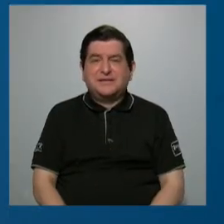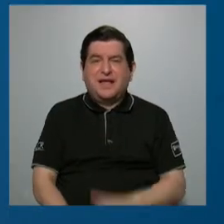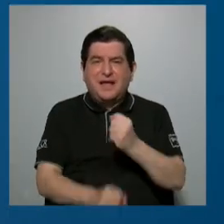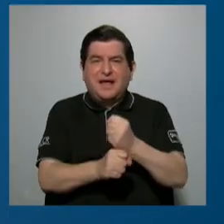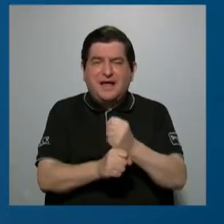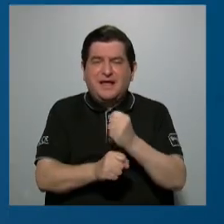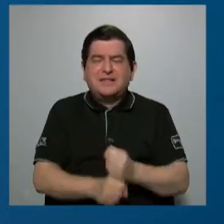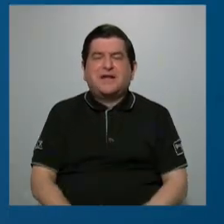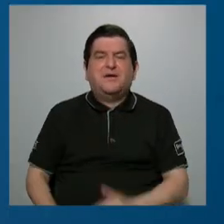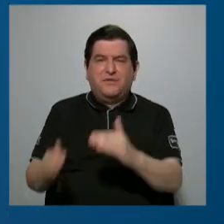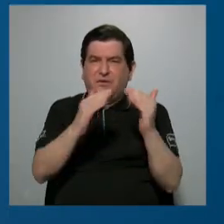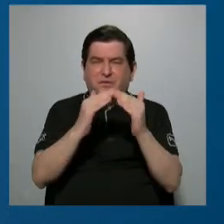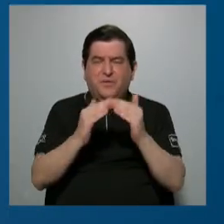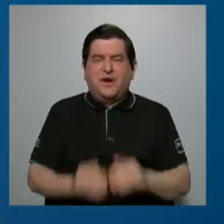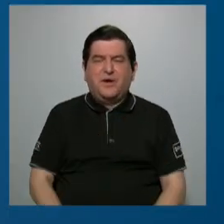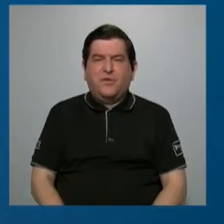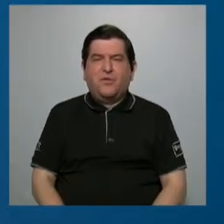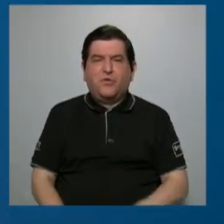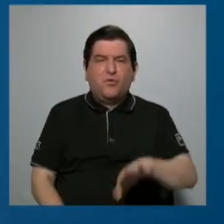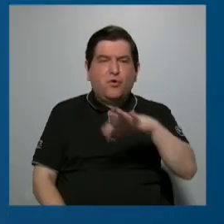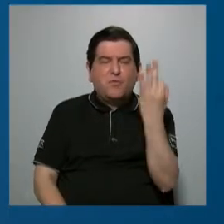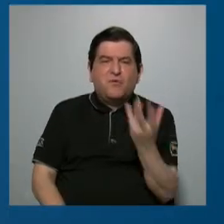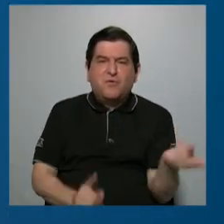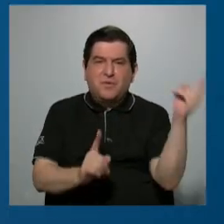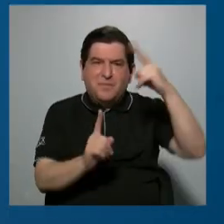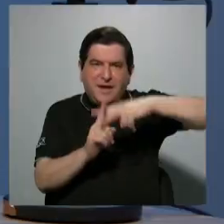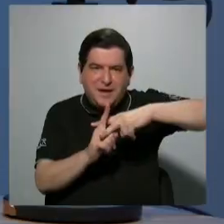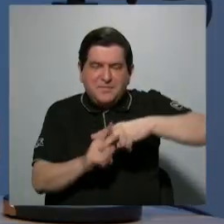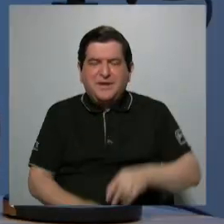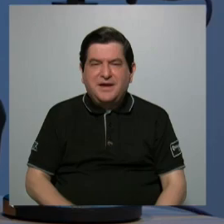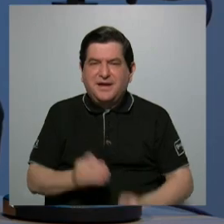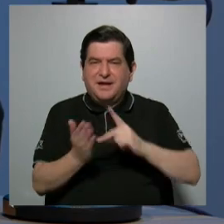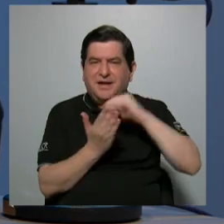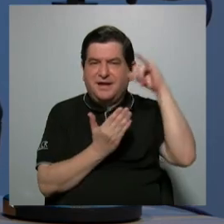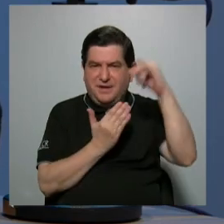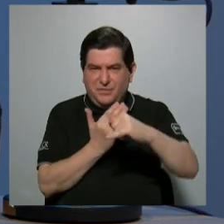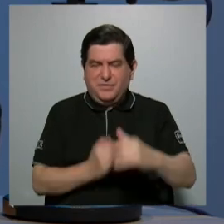de catalizar el proyecto. Catalizar